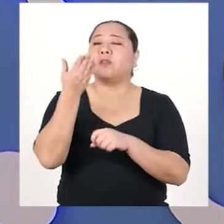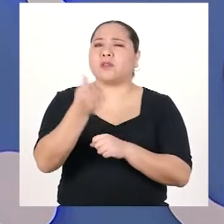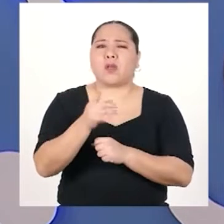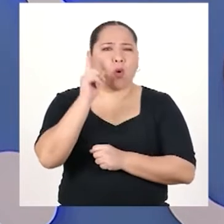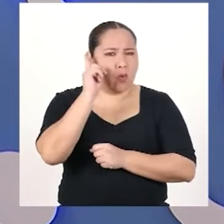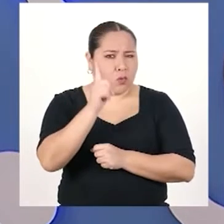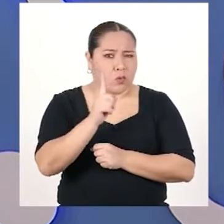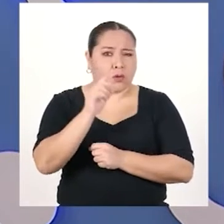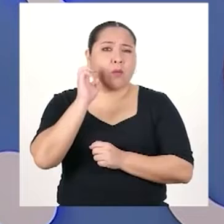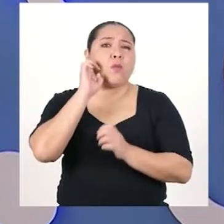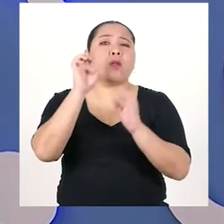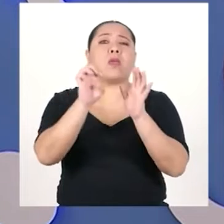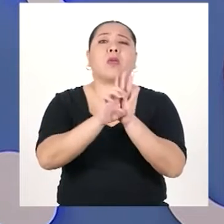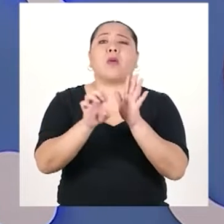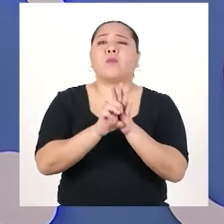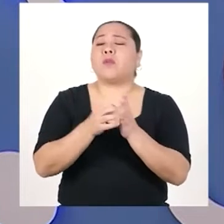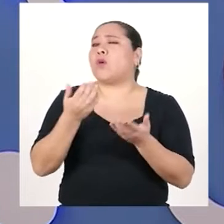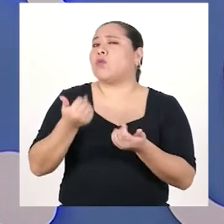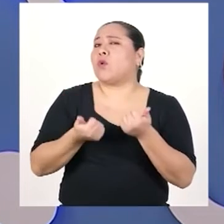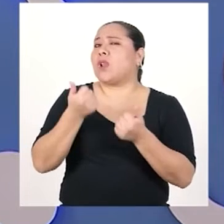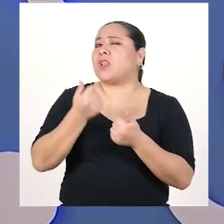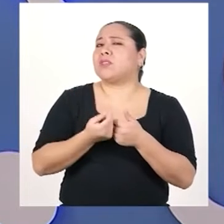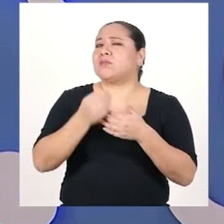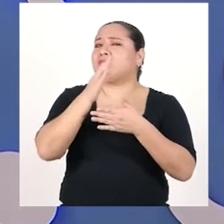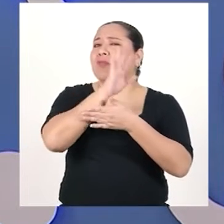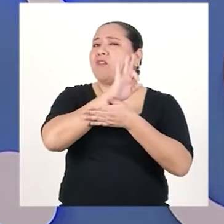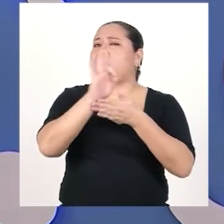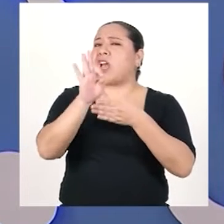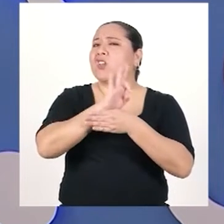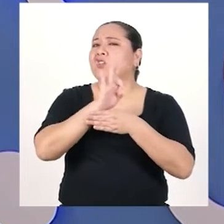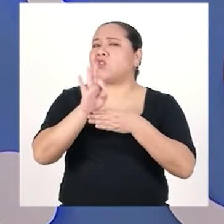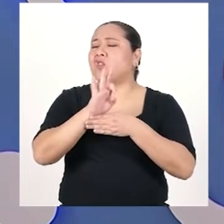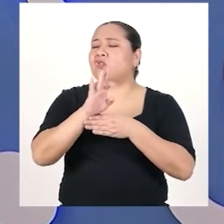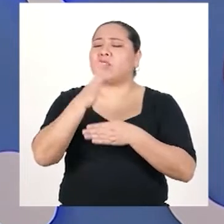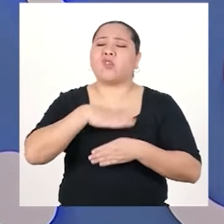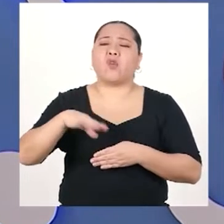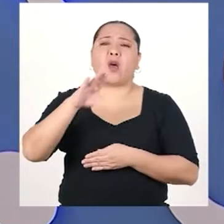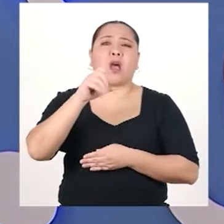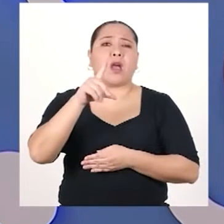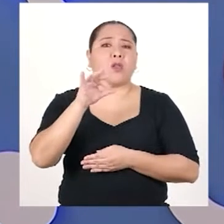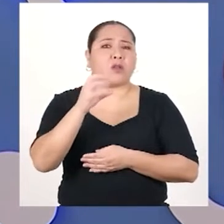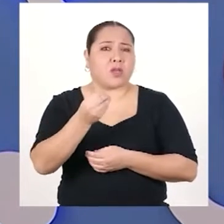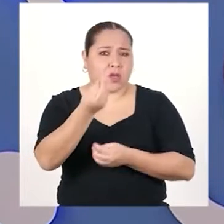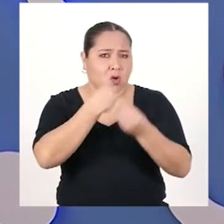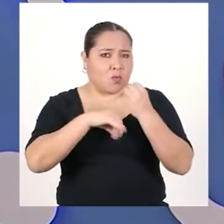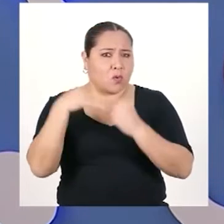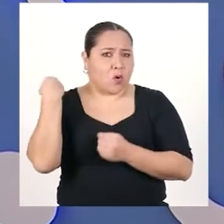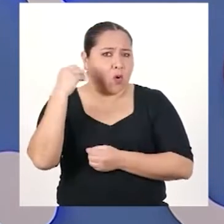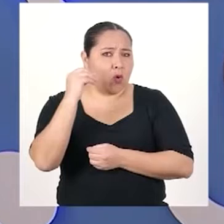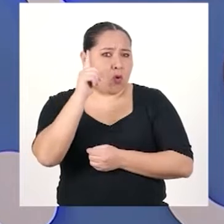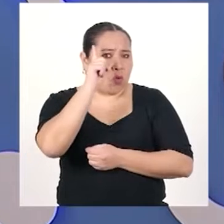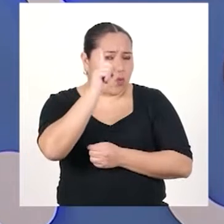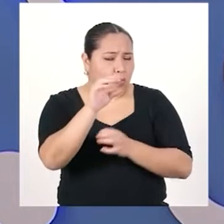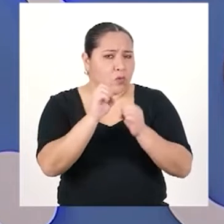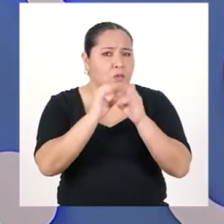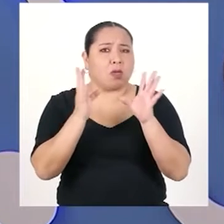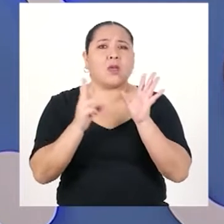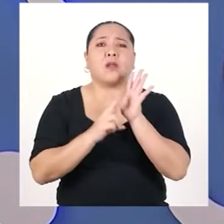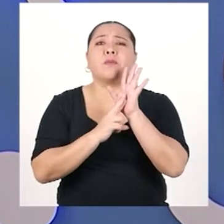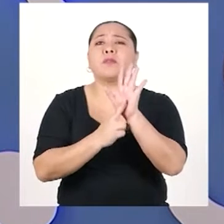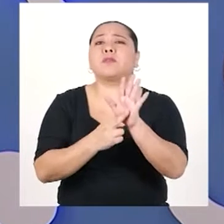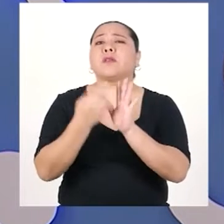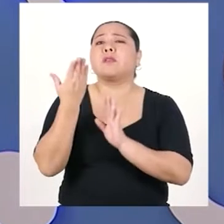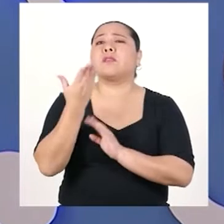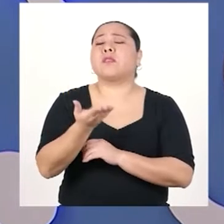Una de ellas, por ejemplo, ¿qué fracción del total de calorías que debe comer un adolescente en un día representa